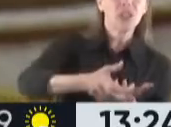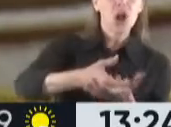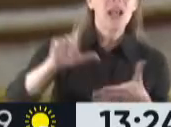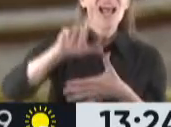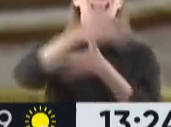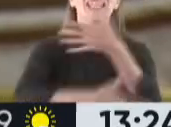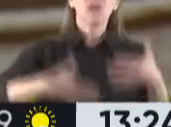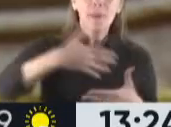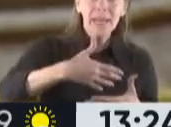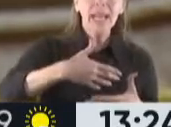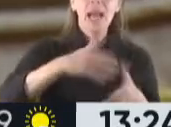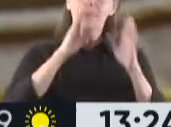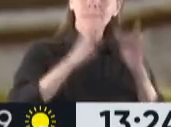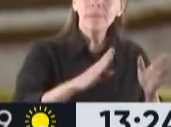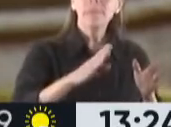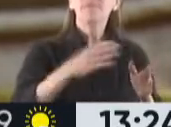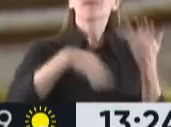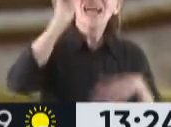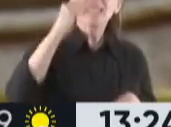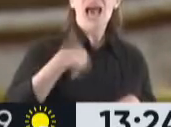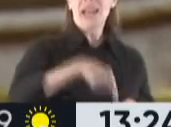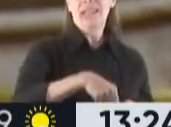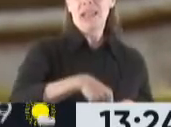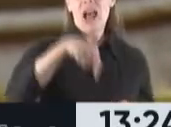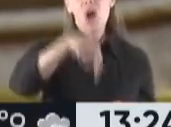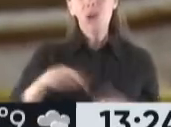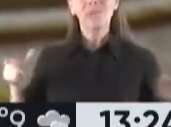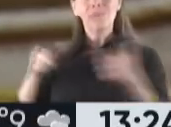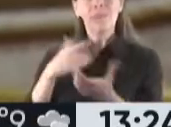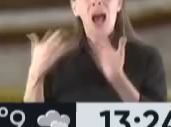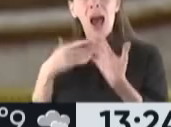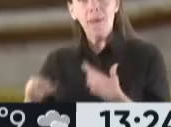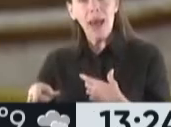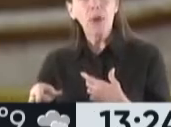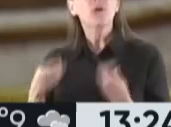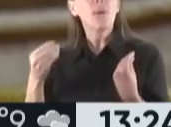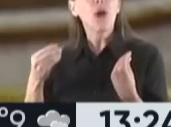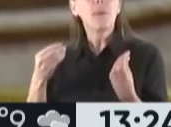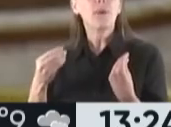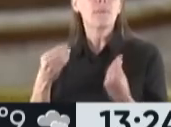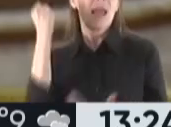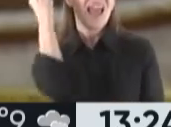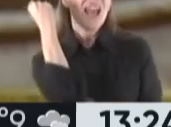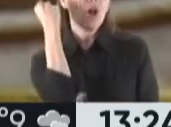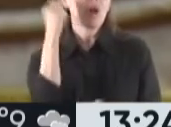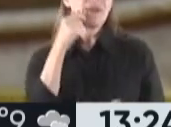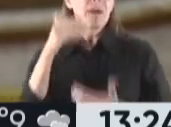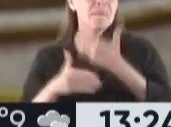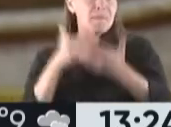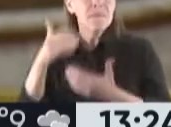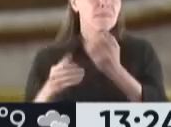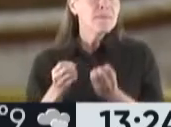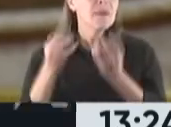aquí en Argentina. Así que hoy hemos estado debatiendo cómo podemos hacer que nuestra asociación económica prospere y creo que